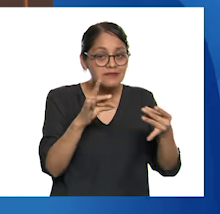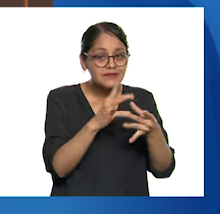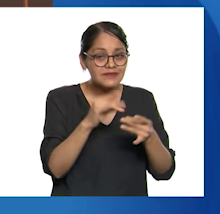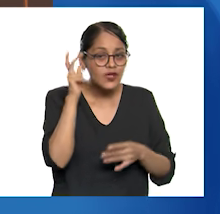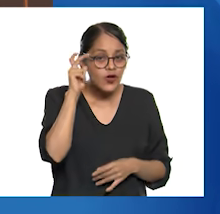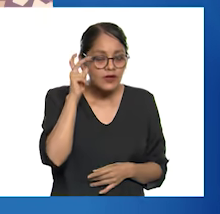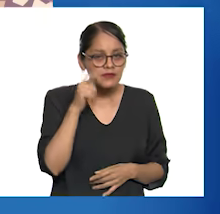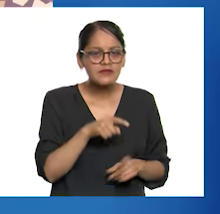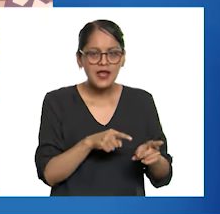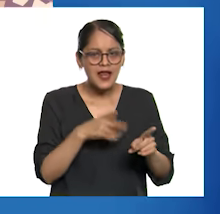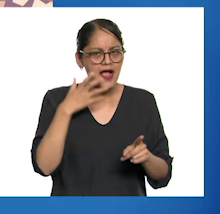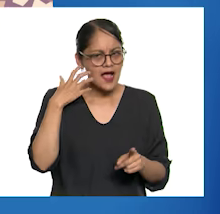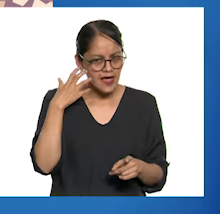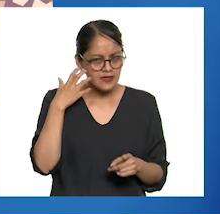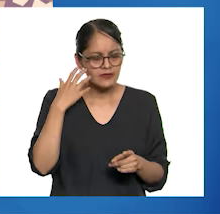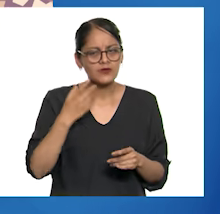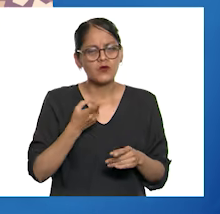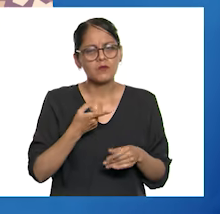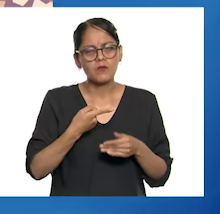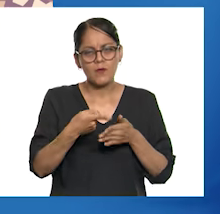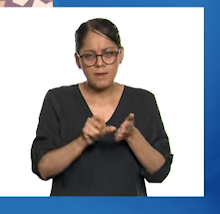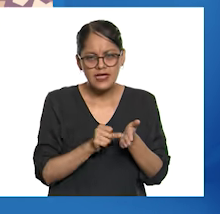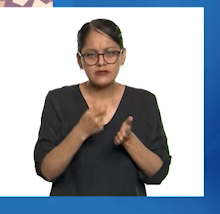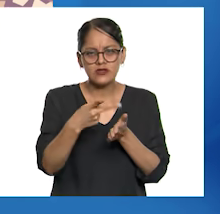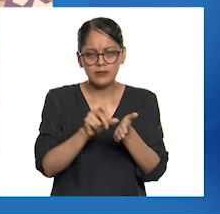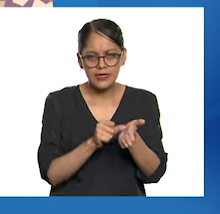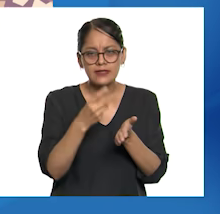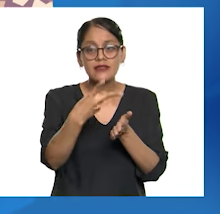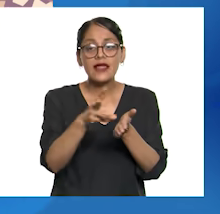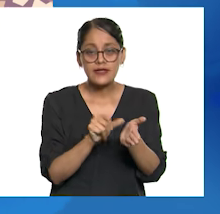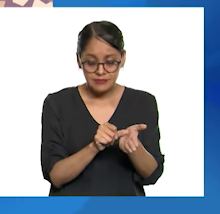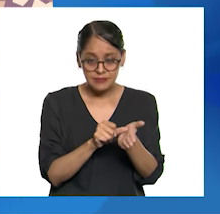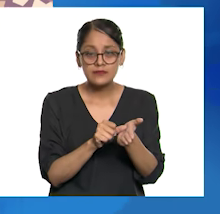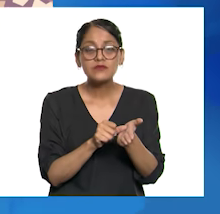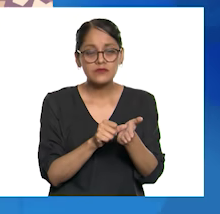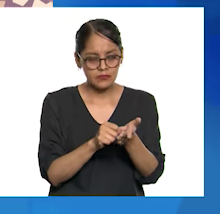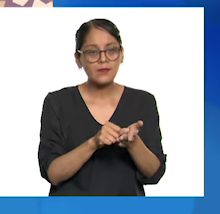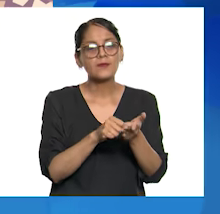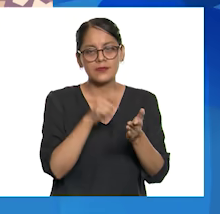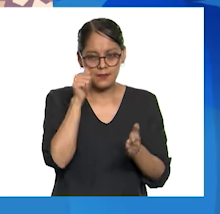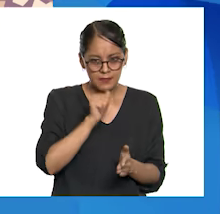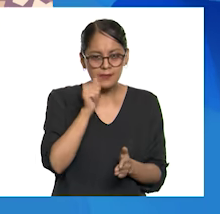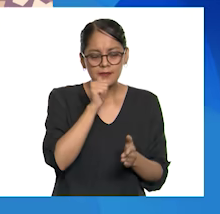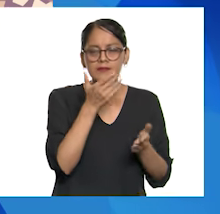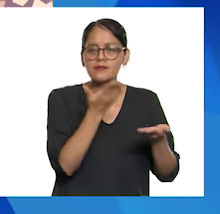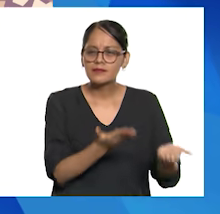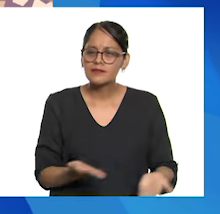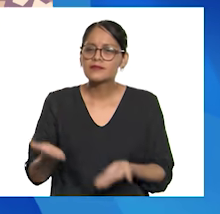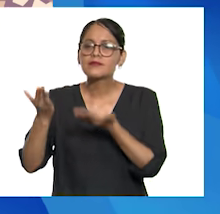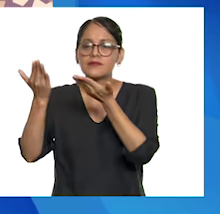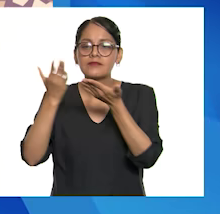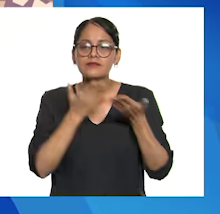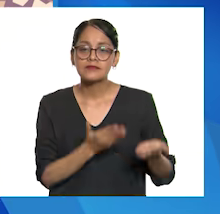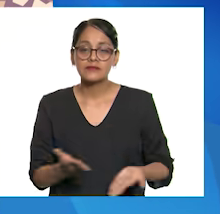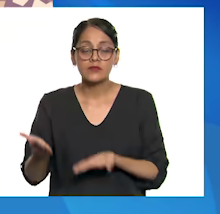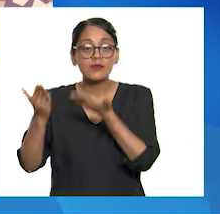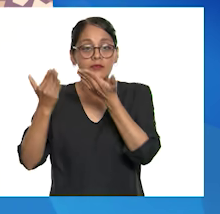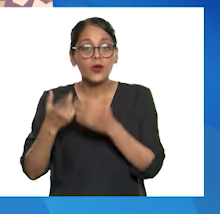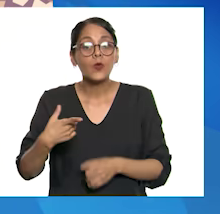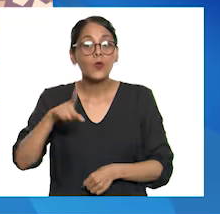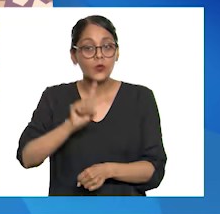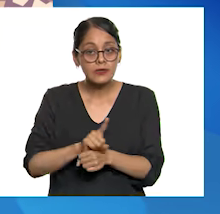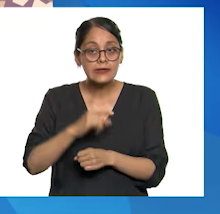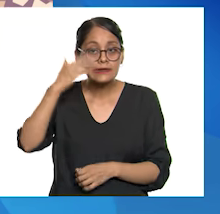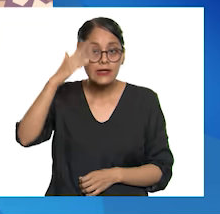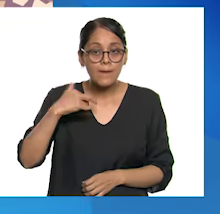El gato continuó durante dos o tres meses llevando de tiempo en tiempo al rey una parte de su casa. Pero un día supo que el